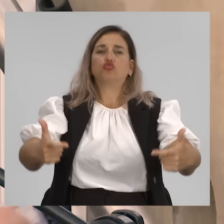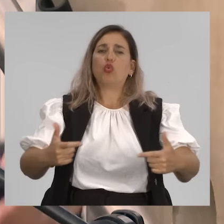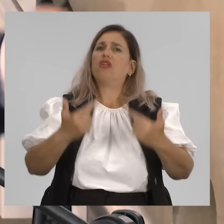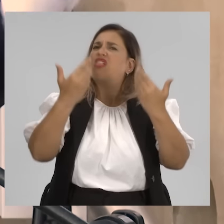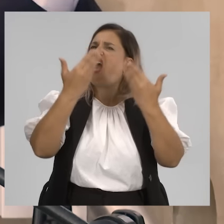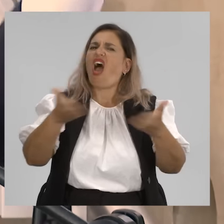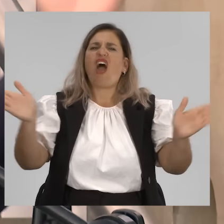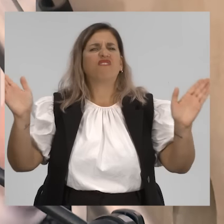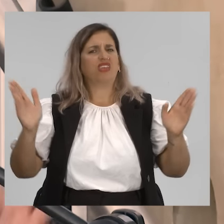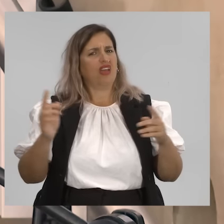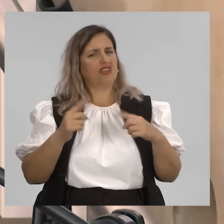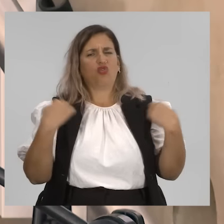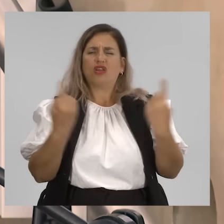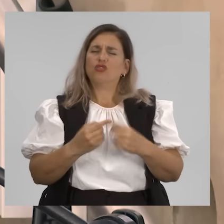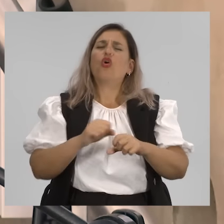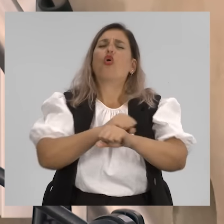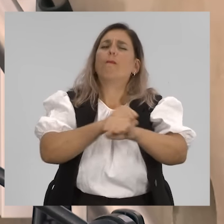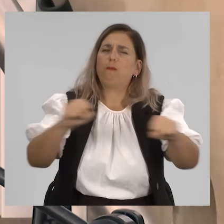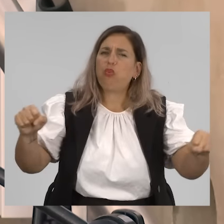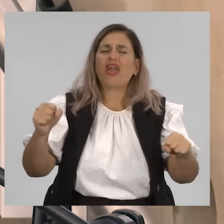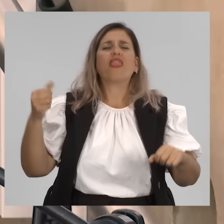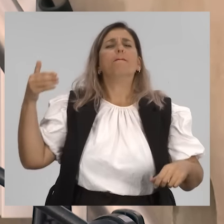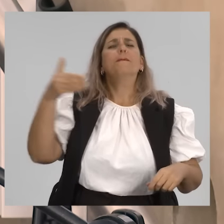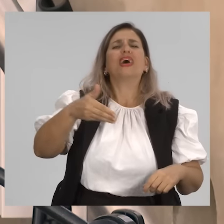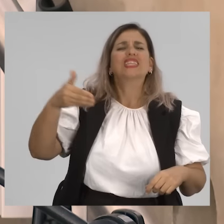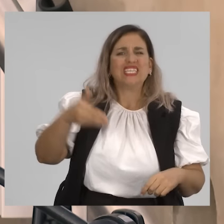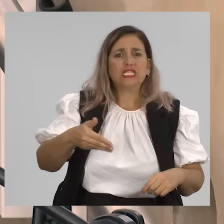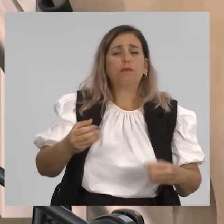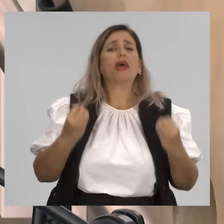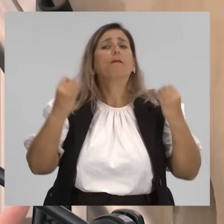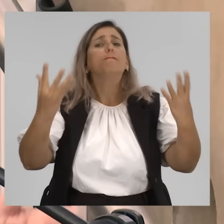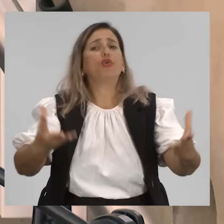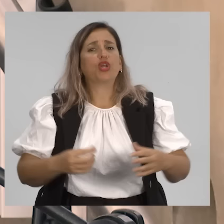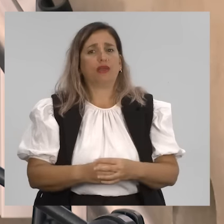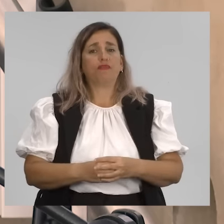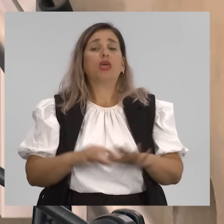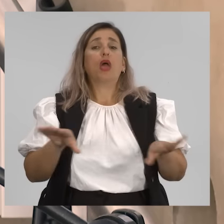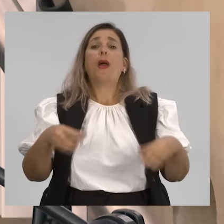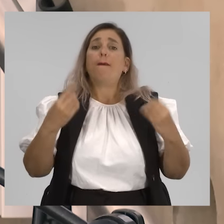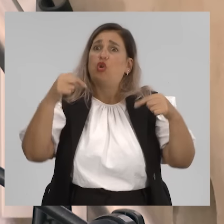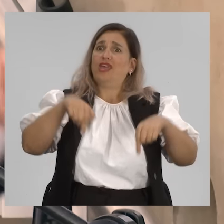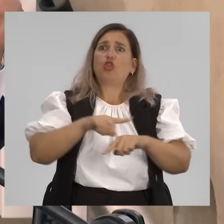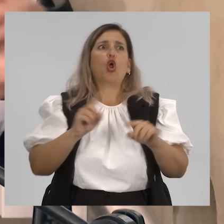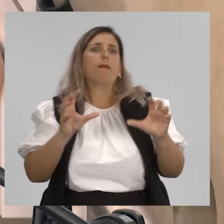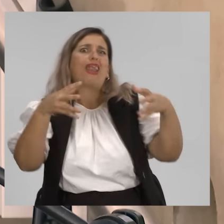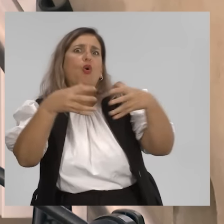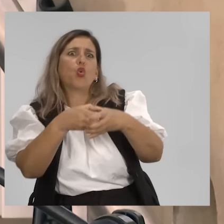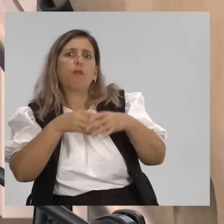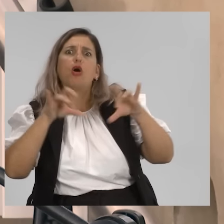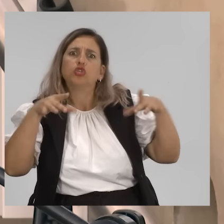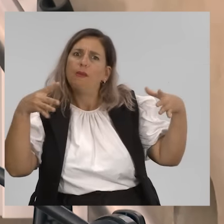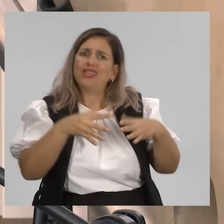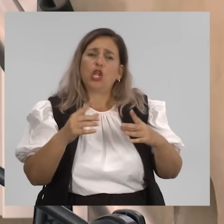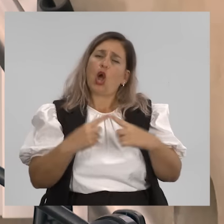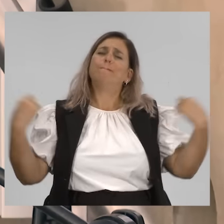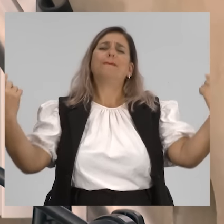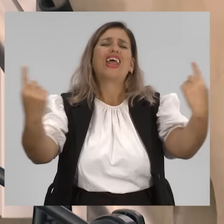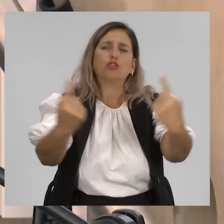suerte, abierto a que todo el mundo pueda participar, porque saben que esto